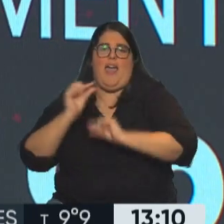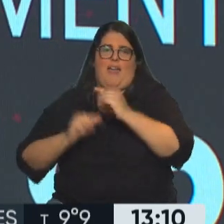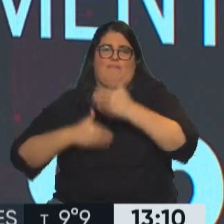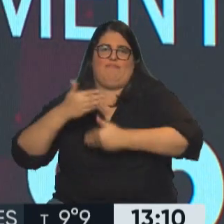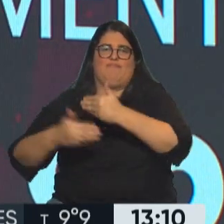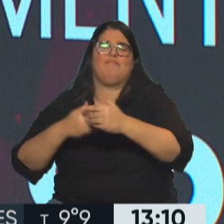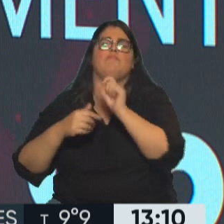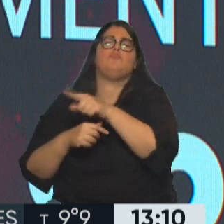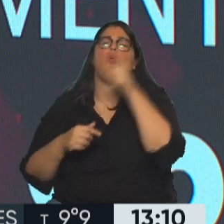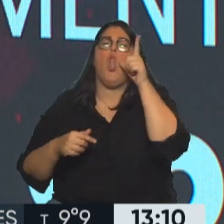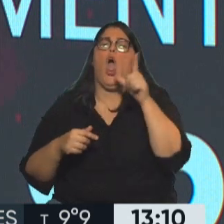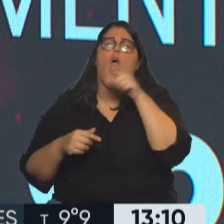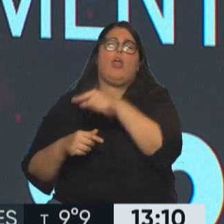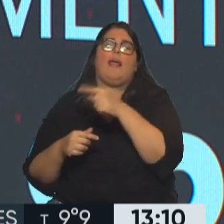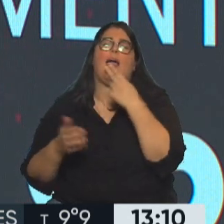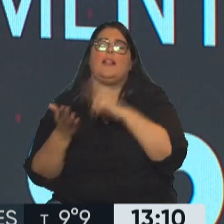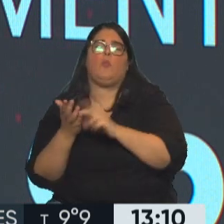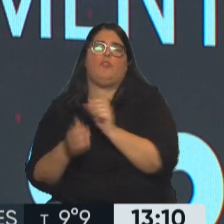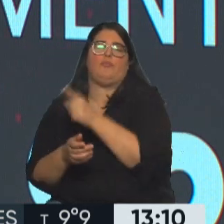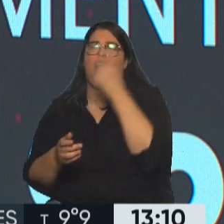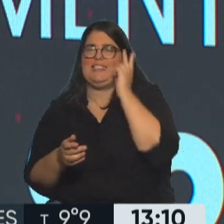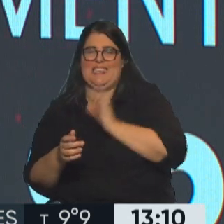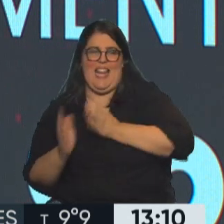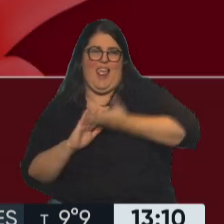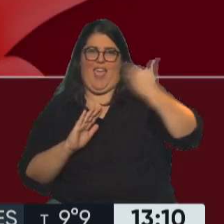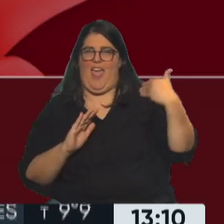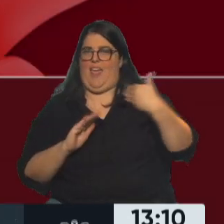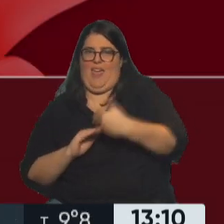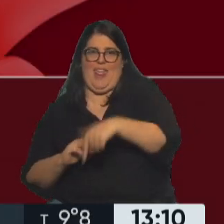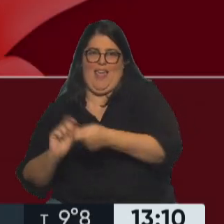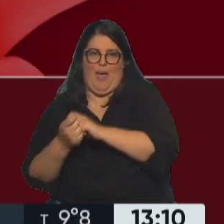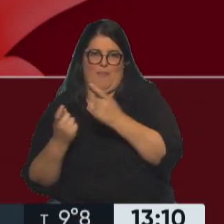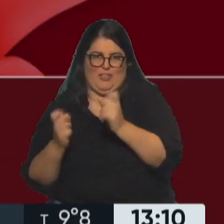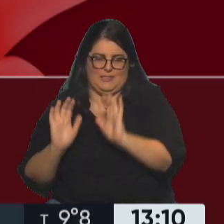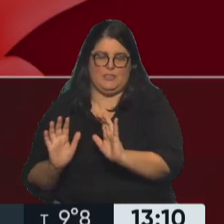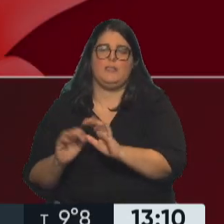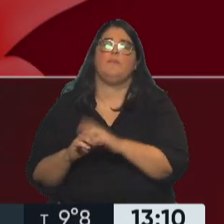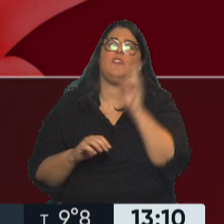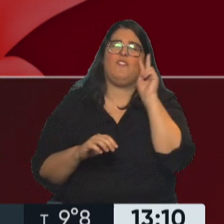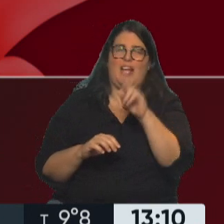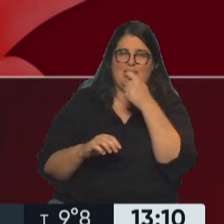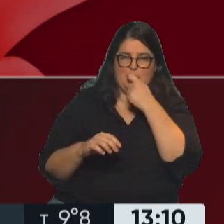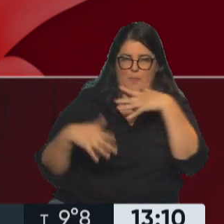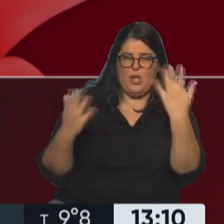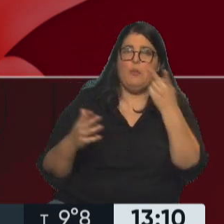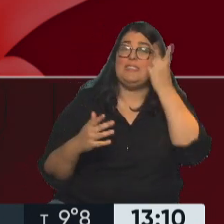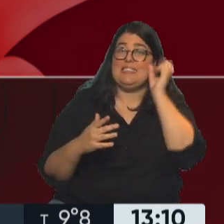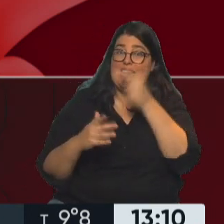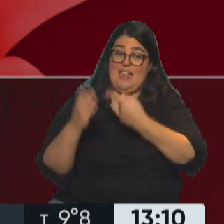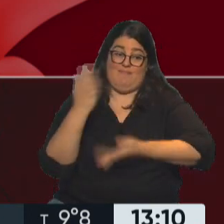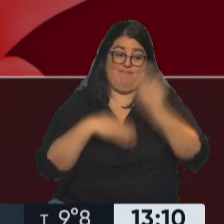la lógica de la estructura tributaria de Chile de las últimas décadas. Y vos fíjate que, por ejemplo, Chile en